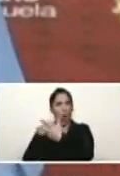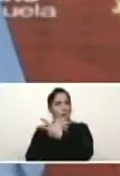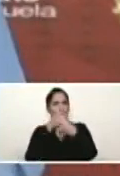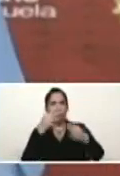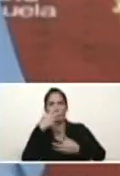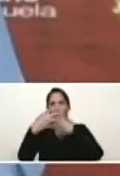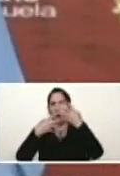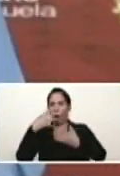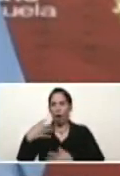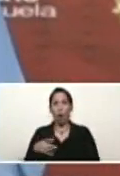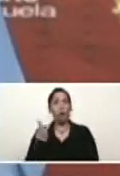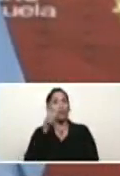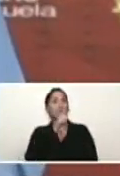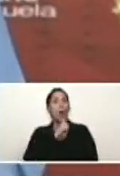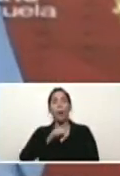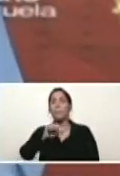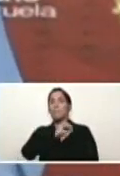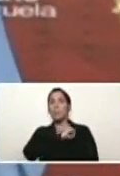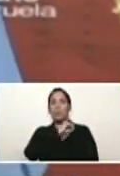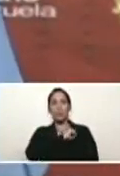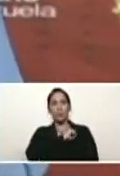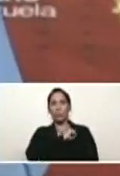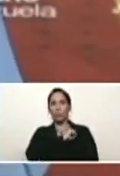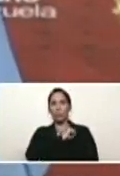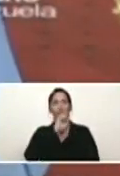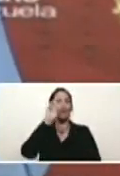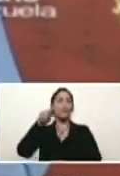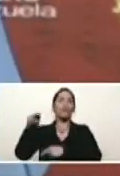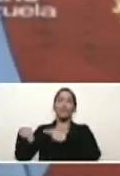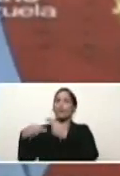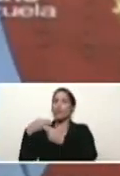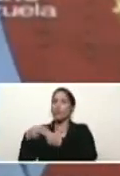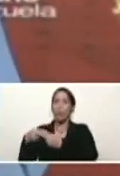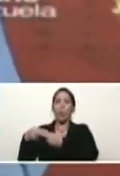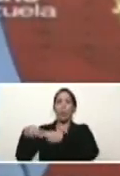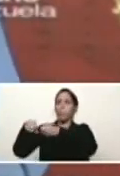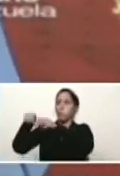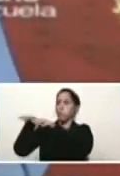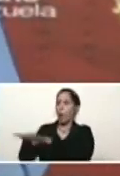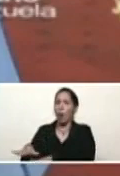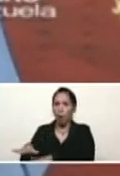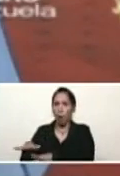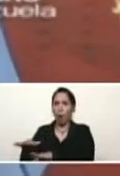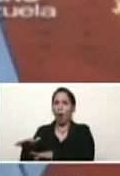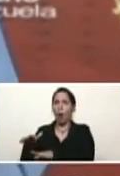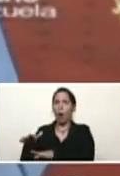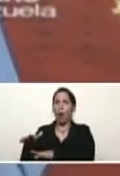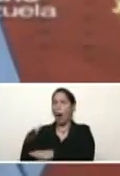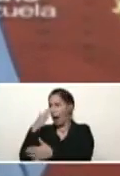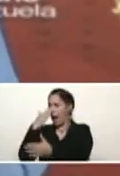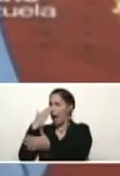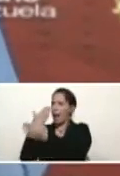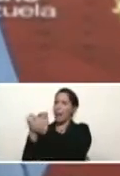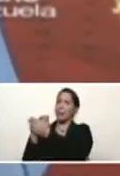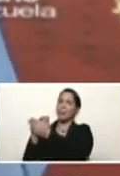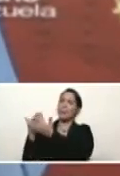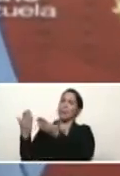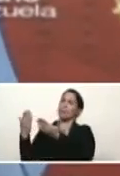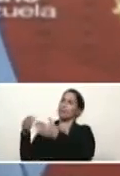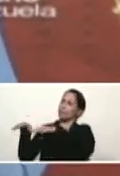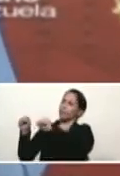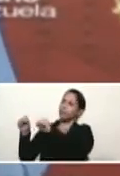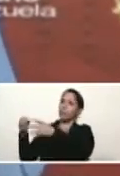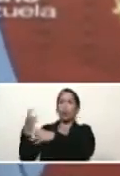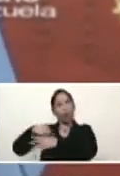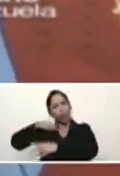No tenemos miedo ni jamás nos vamos a rendir ante el imperialismo. Nosotros somos